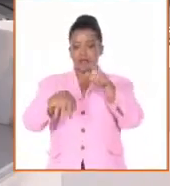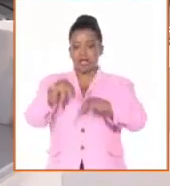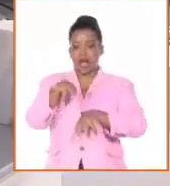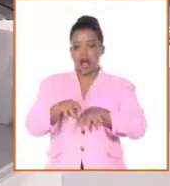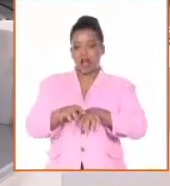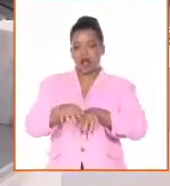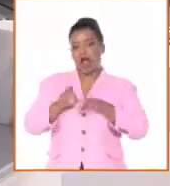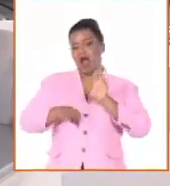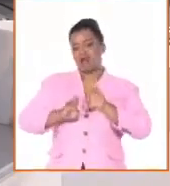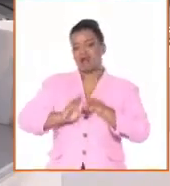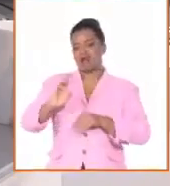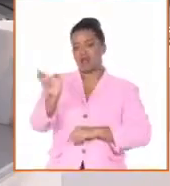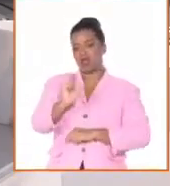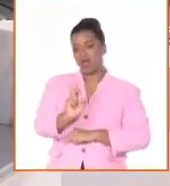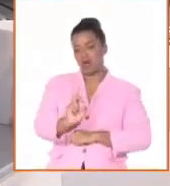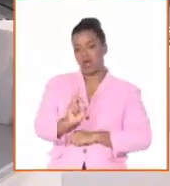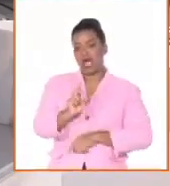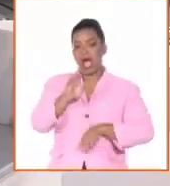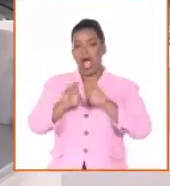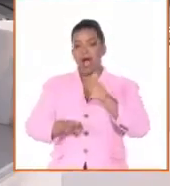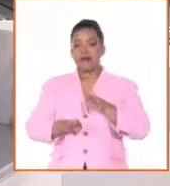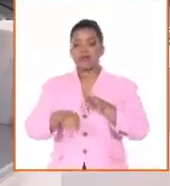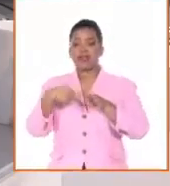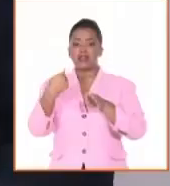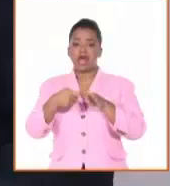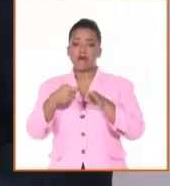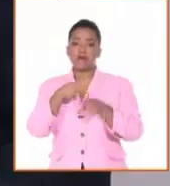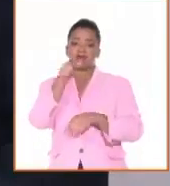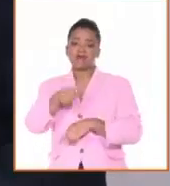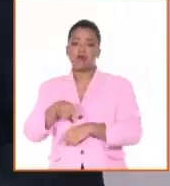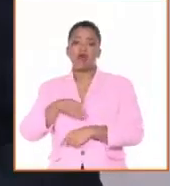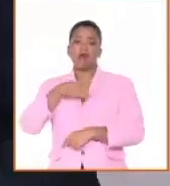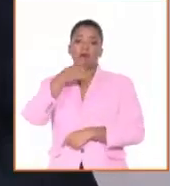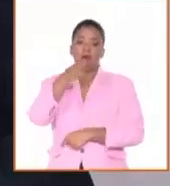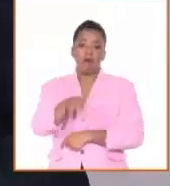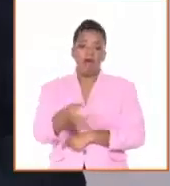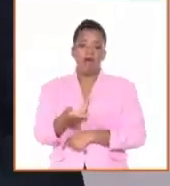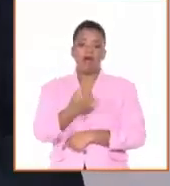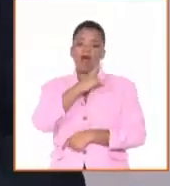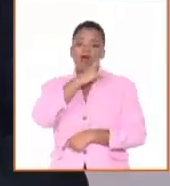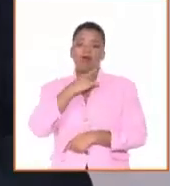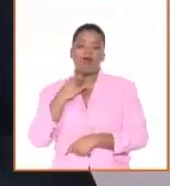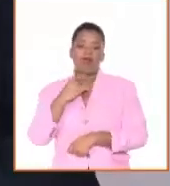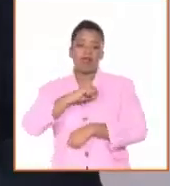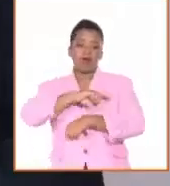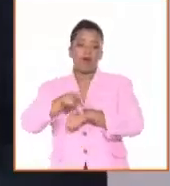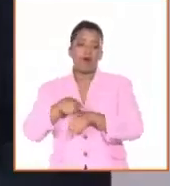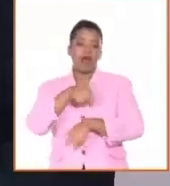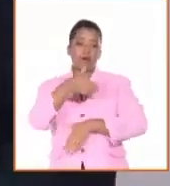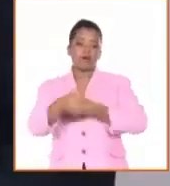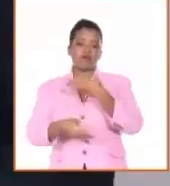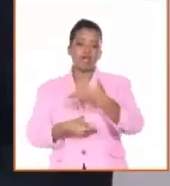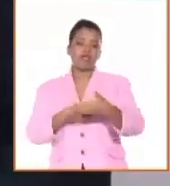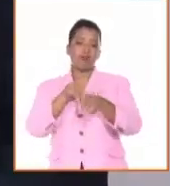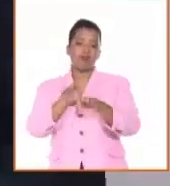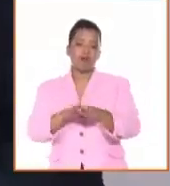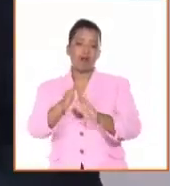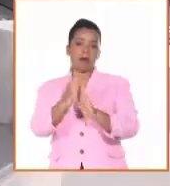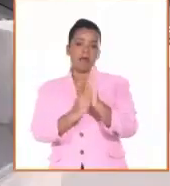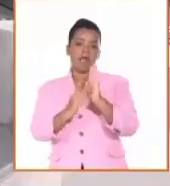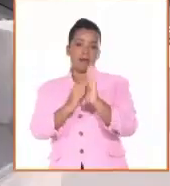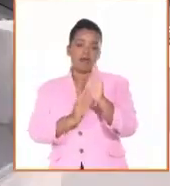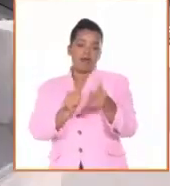o que se empieza a digital pero usted no recibe se queda ahí diciéndole que usted está en proceso en proceso y no y se mete meses sin que